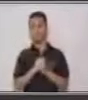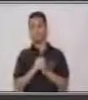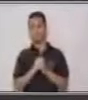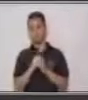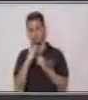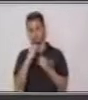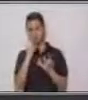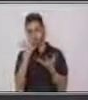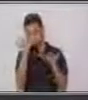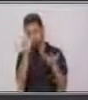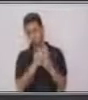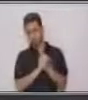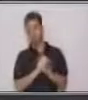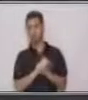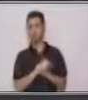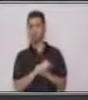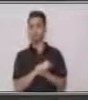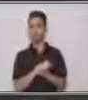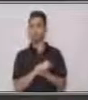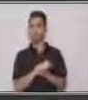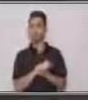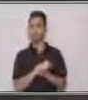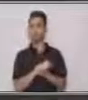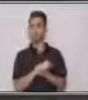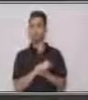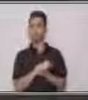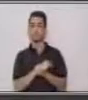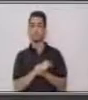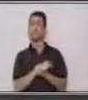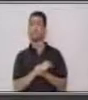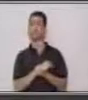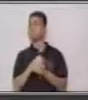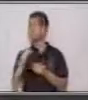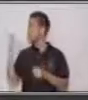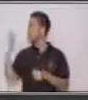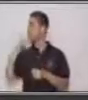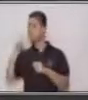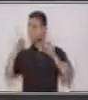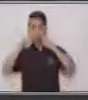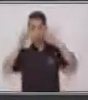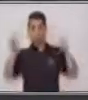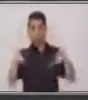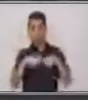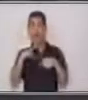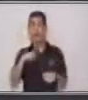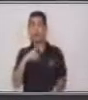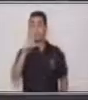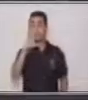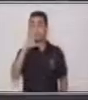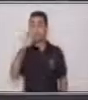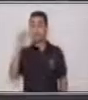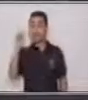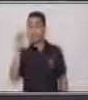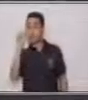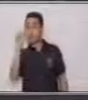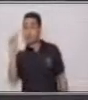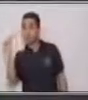Dilo en voz alta en casa. Y así es, en este gran cuadrado hay 100 cuadrados